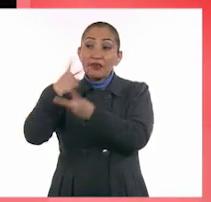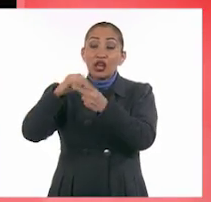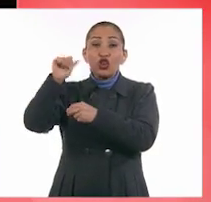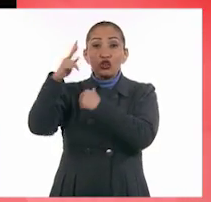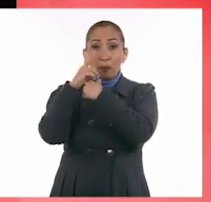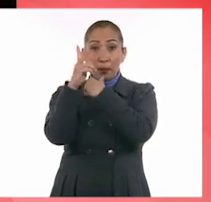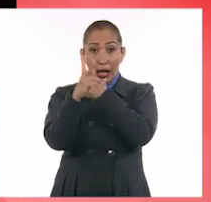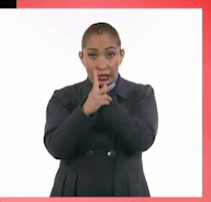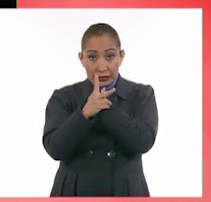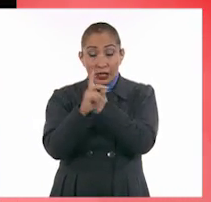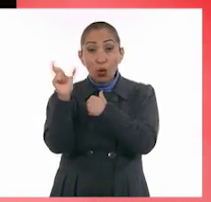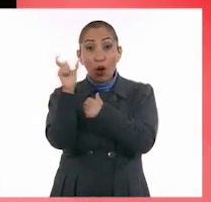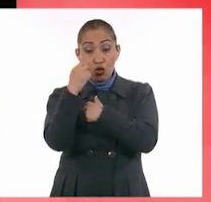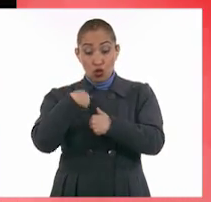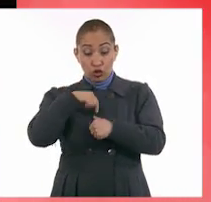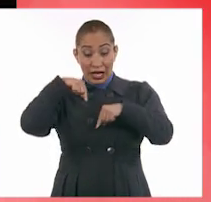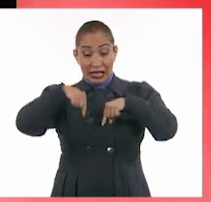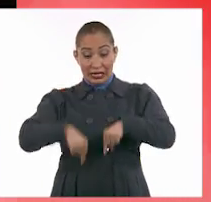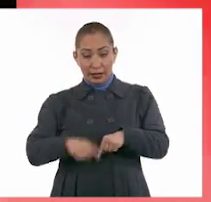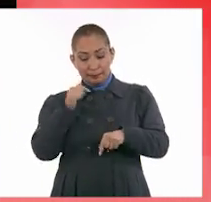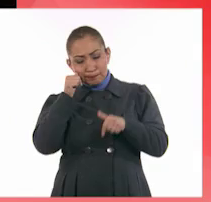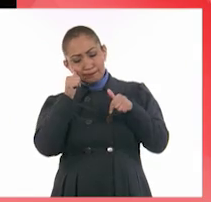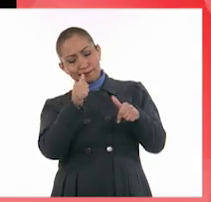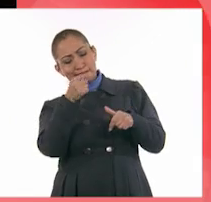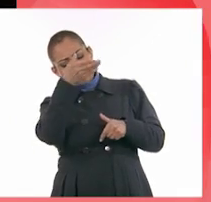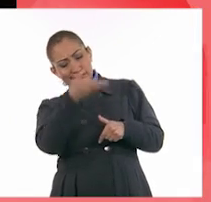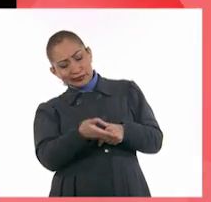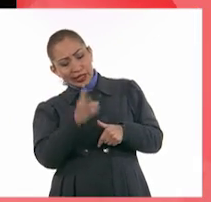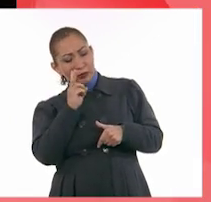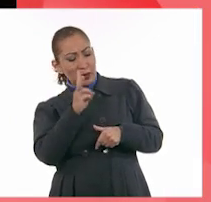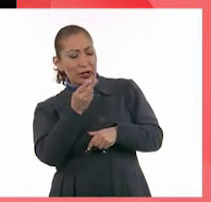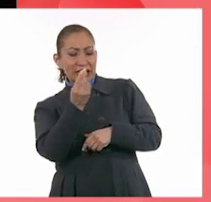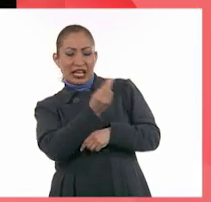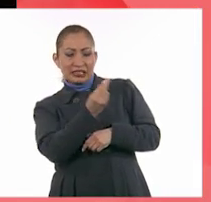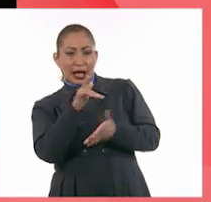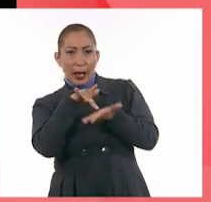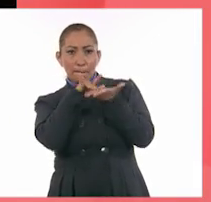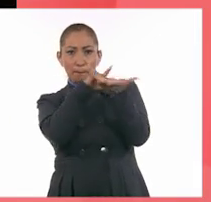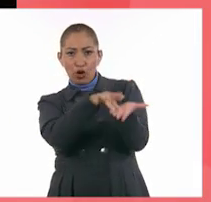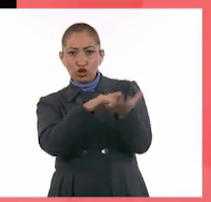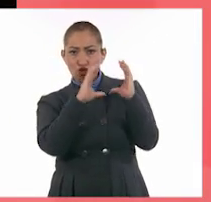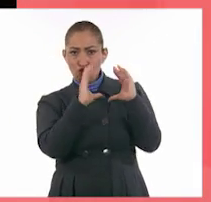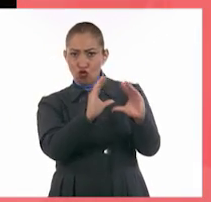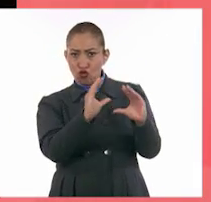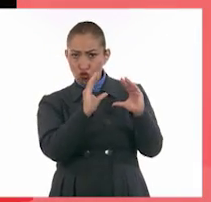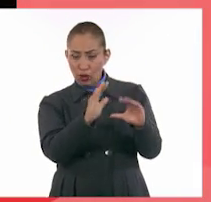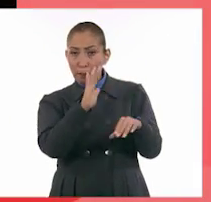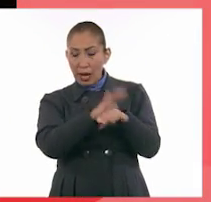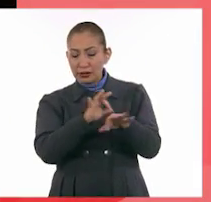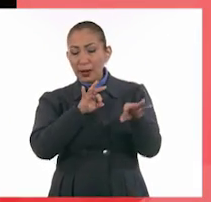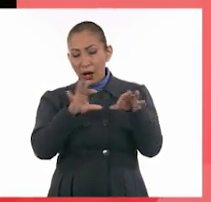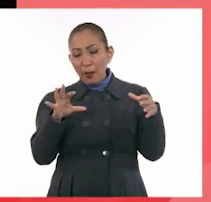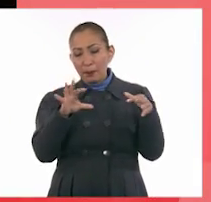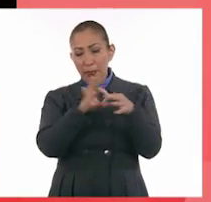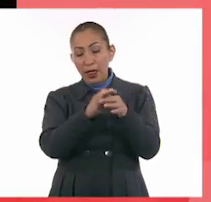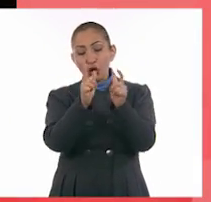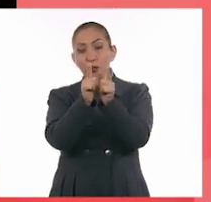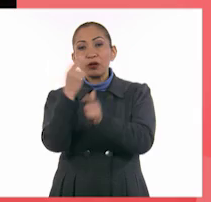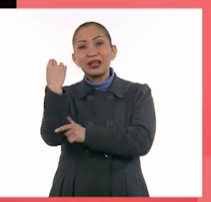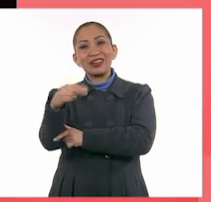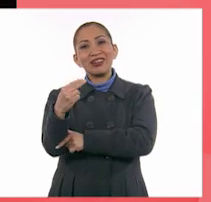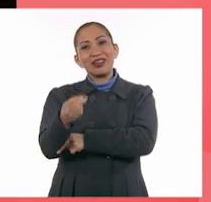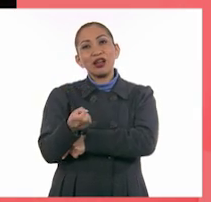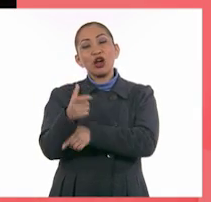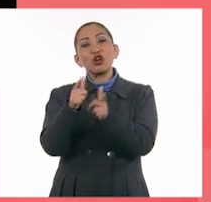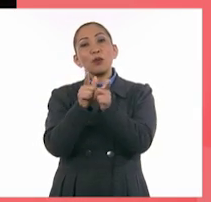extranjero y cuando nosotros los focalizamos, que vemos que requieren apoyo pedagógico, trabajamos con ellos en un grupo que se